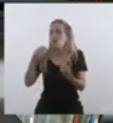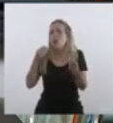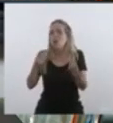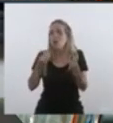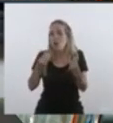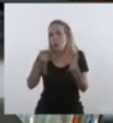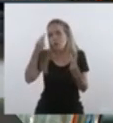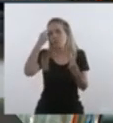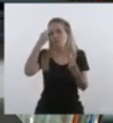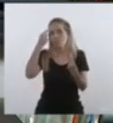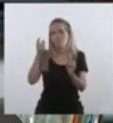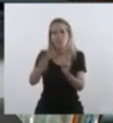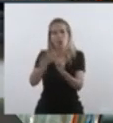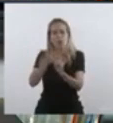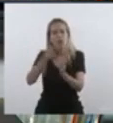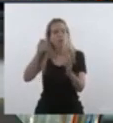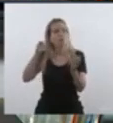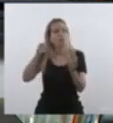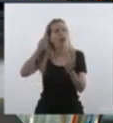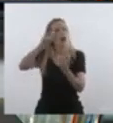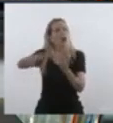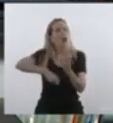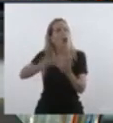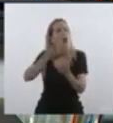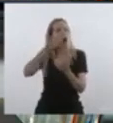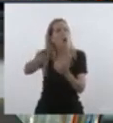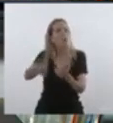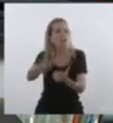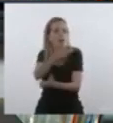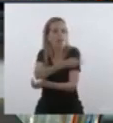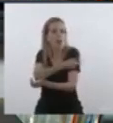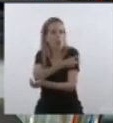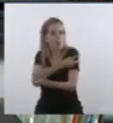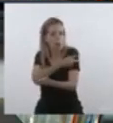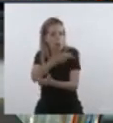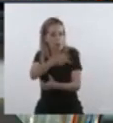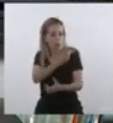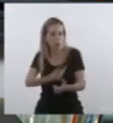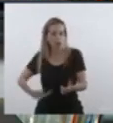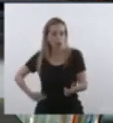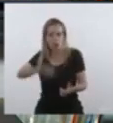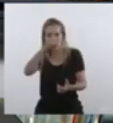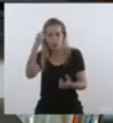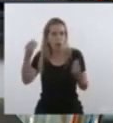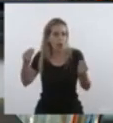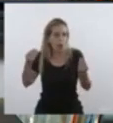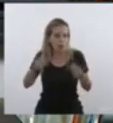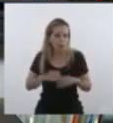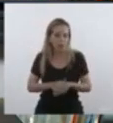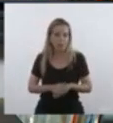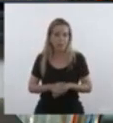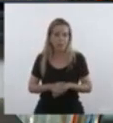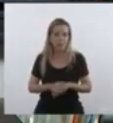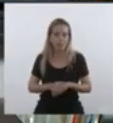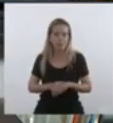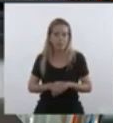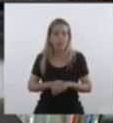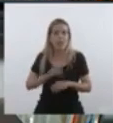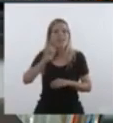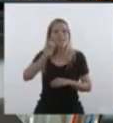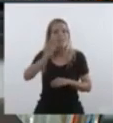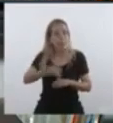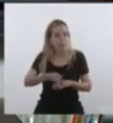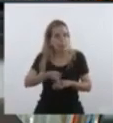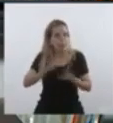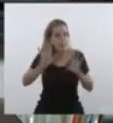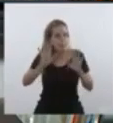sistema de contratación de vacunas por parte del Estado Nacional. Y también, porque no quiero